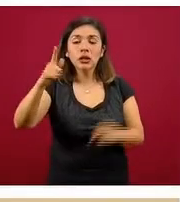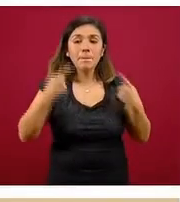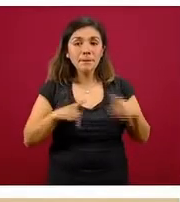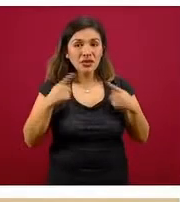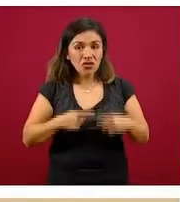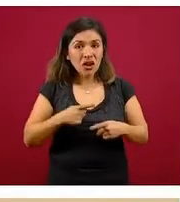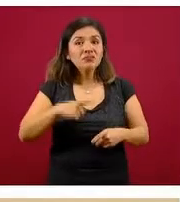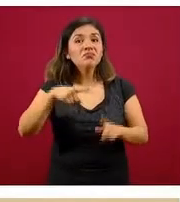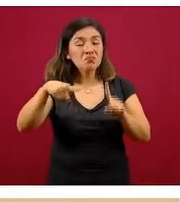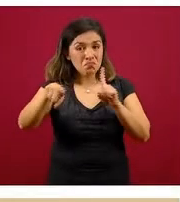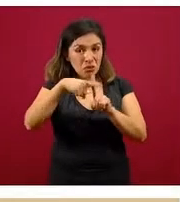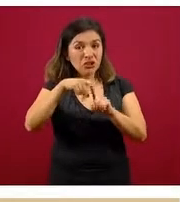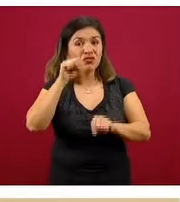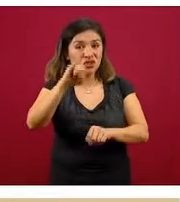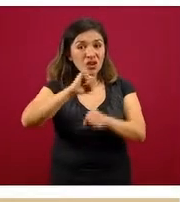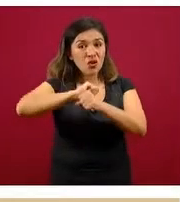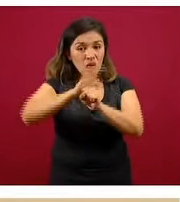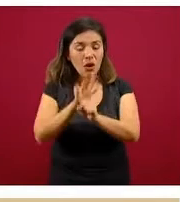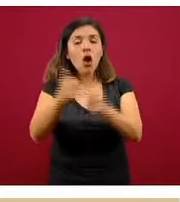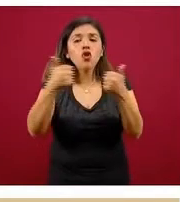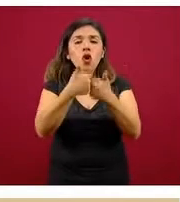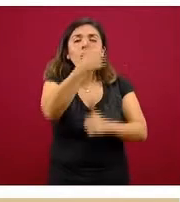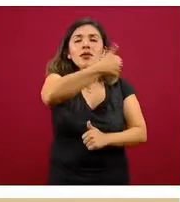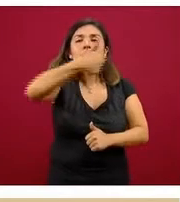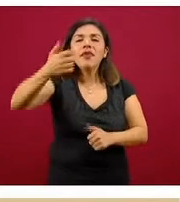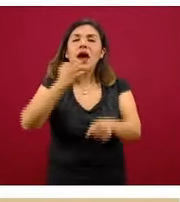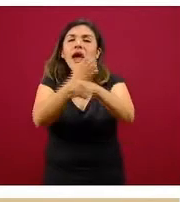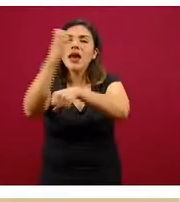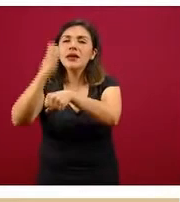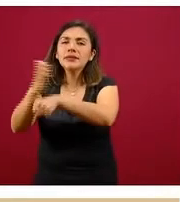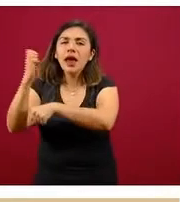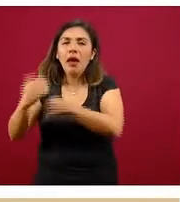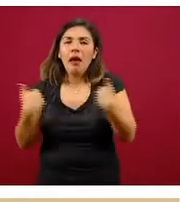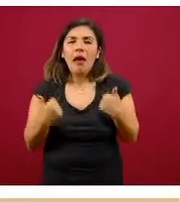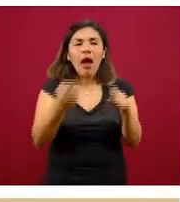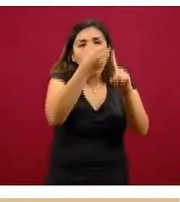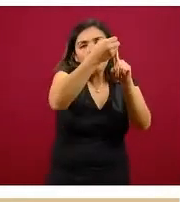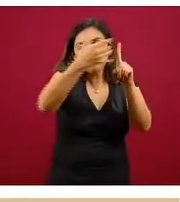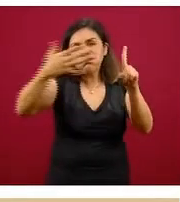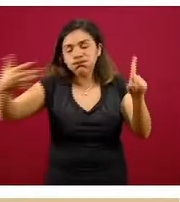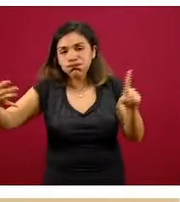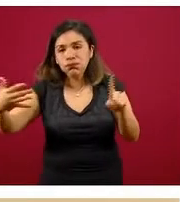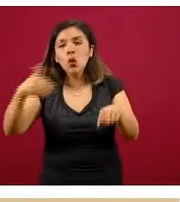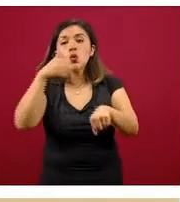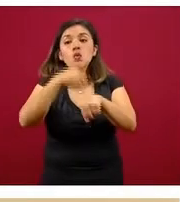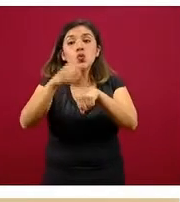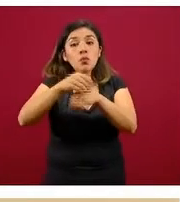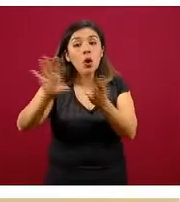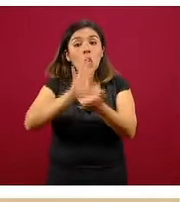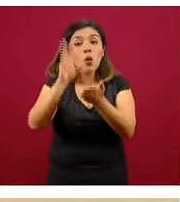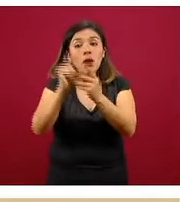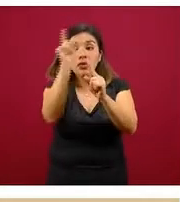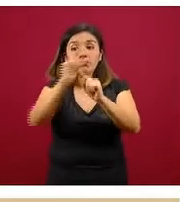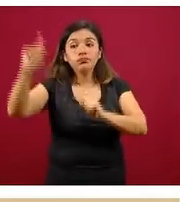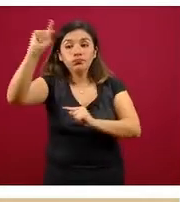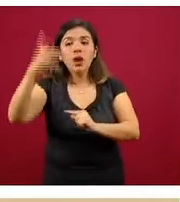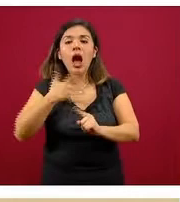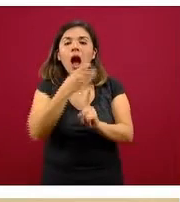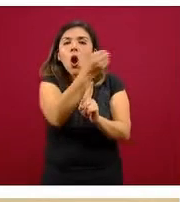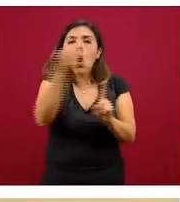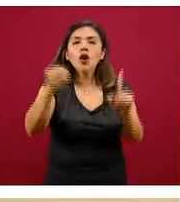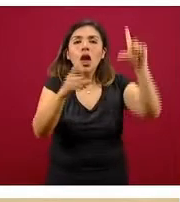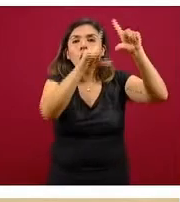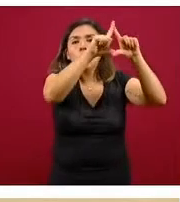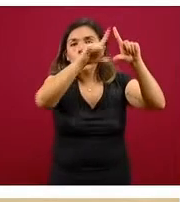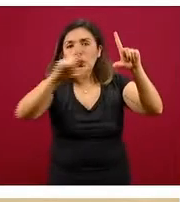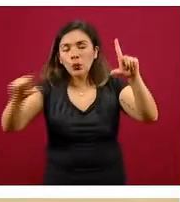196.847 casos distribuidos por entidad federativa y con el número completo en la parte superior. Están en orden